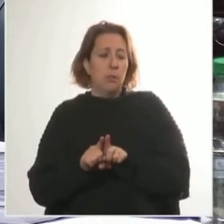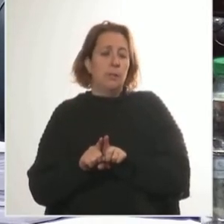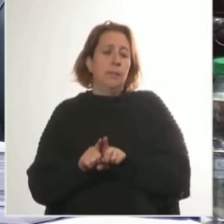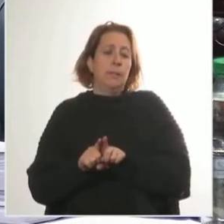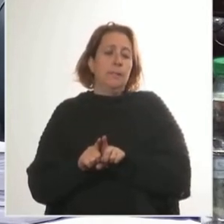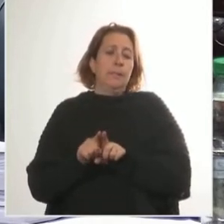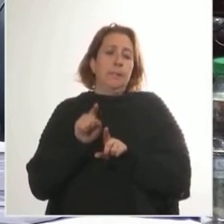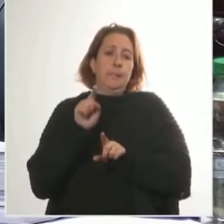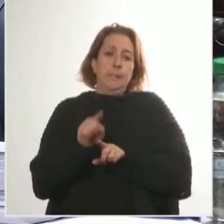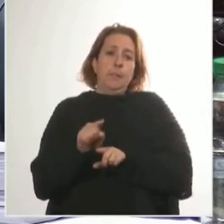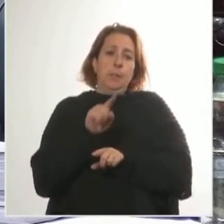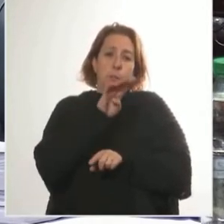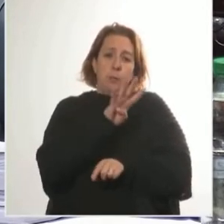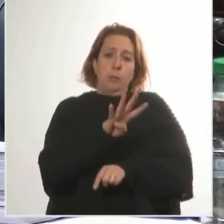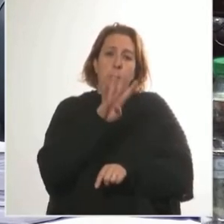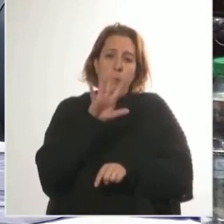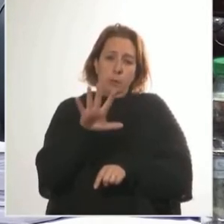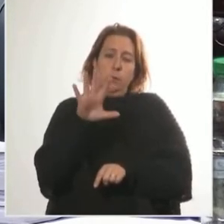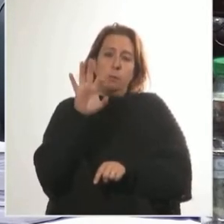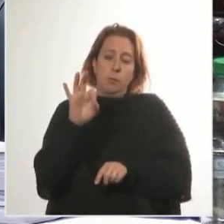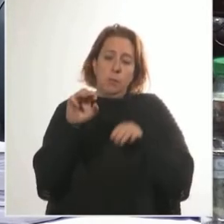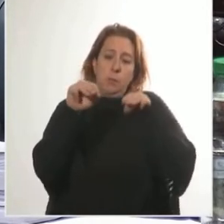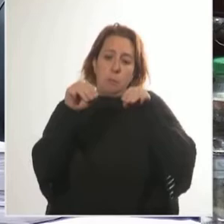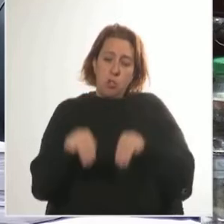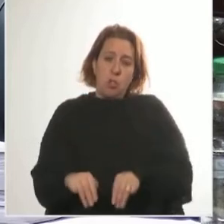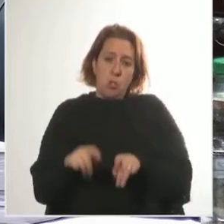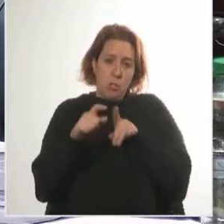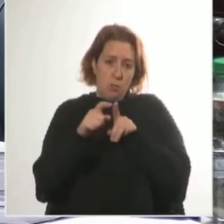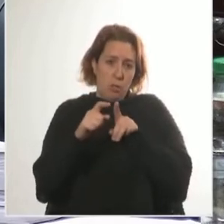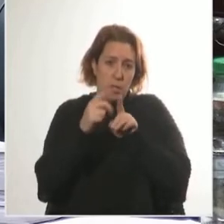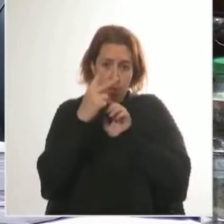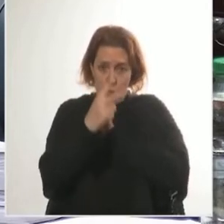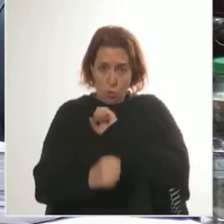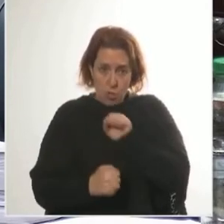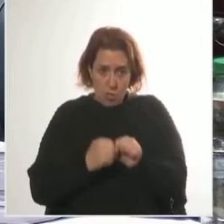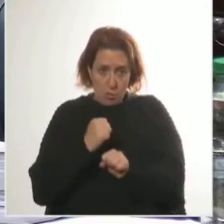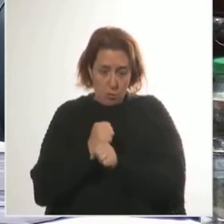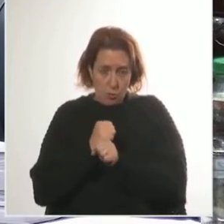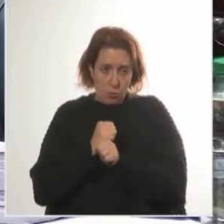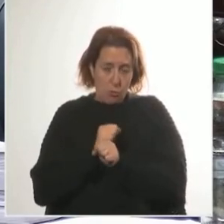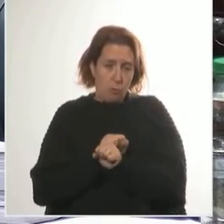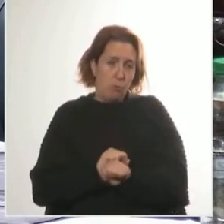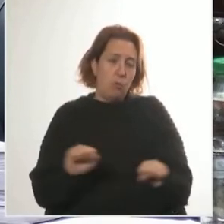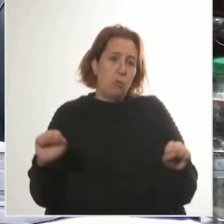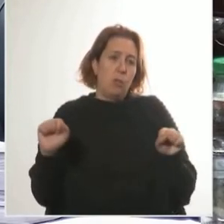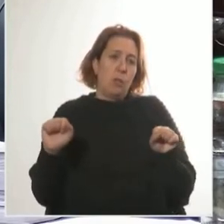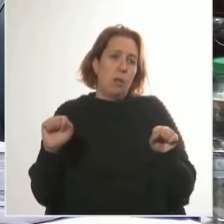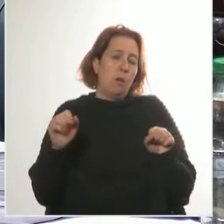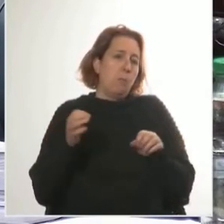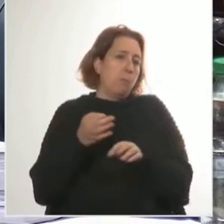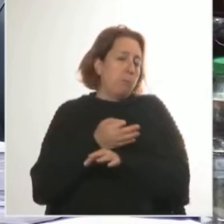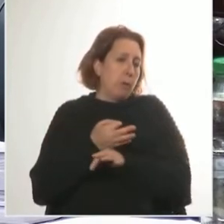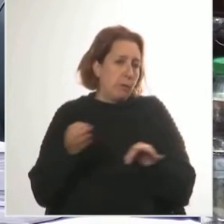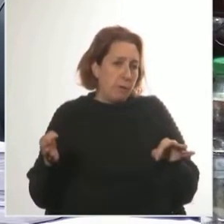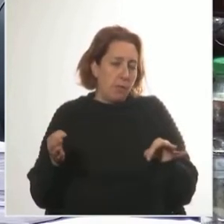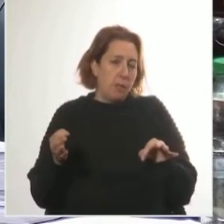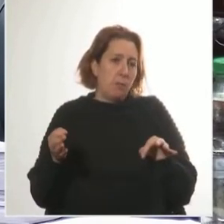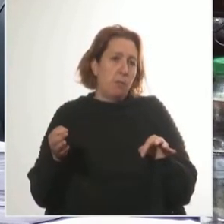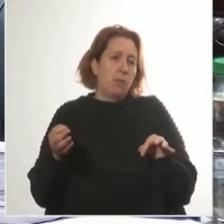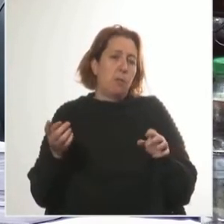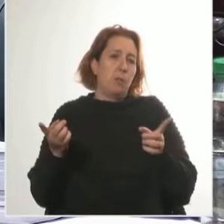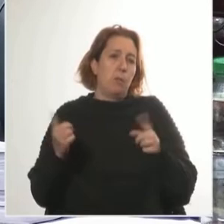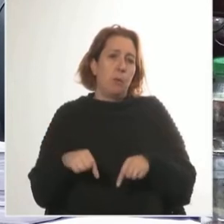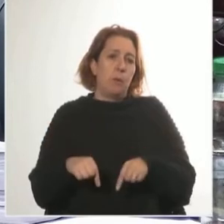Y son 450 millones de dólares en esos 2 años que podían perfectamente haberse